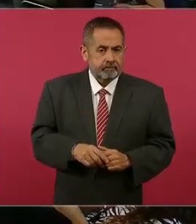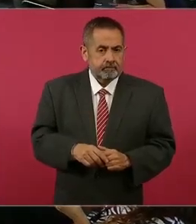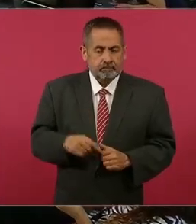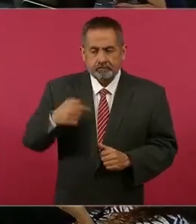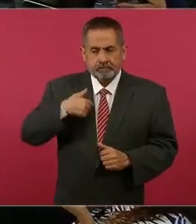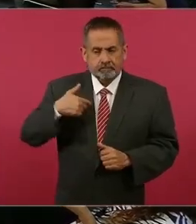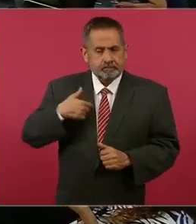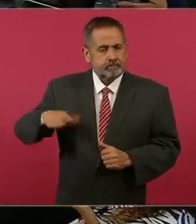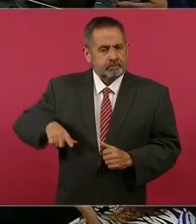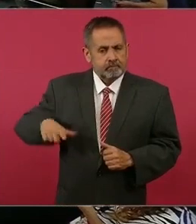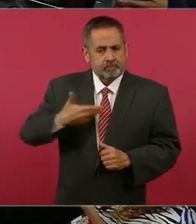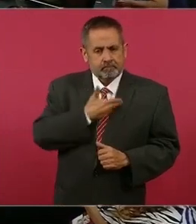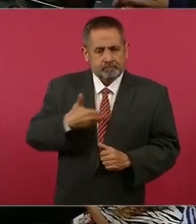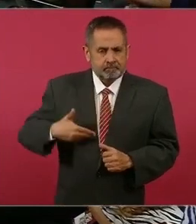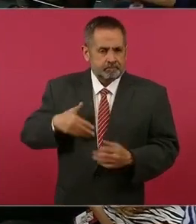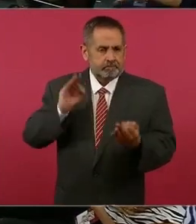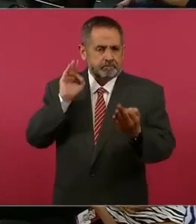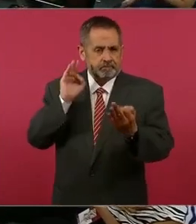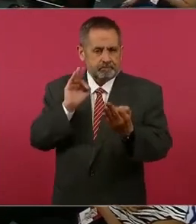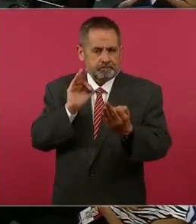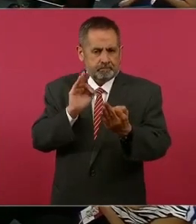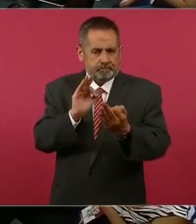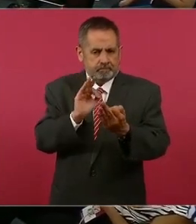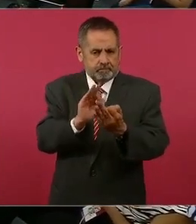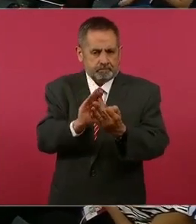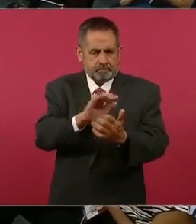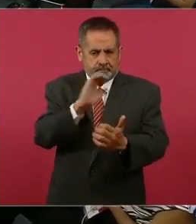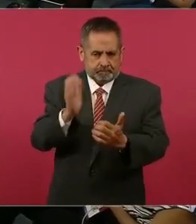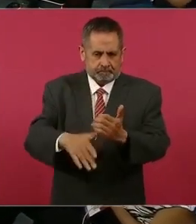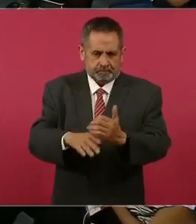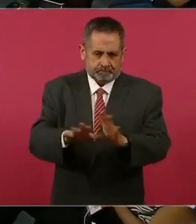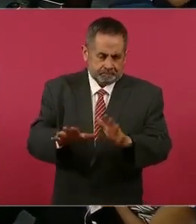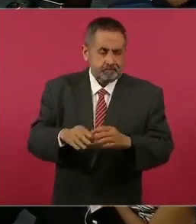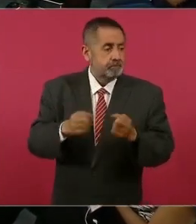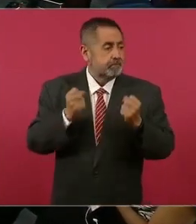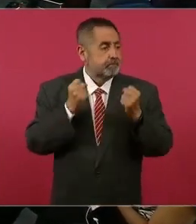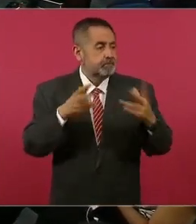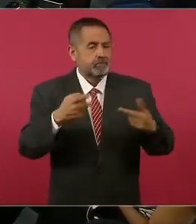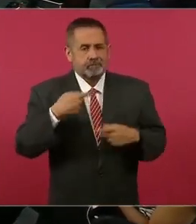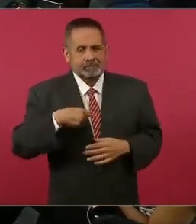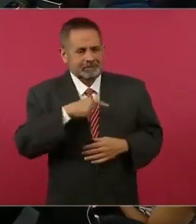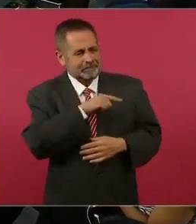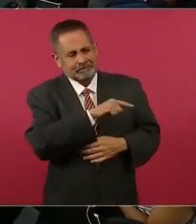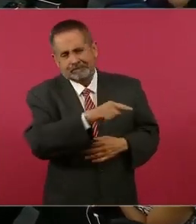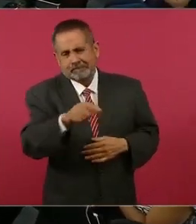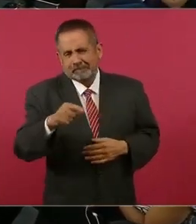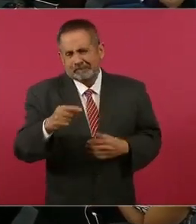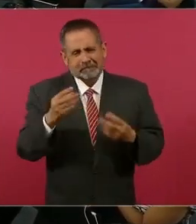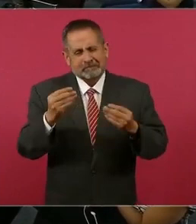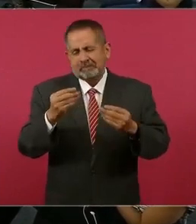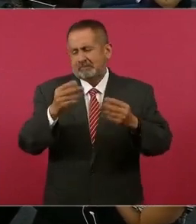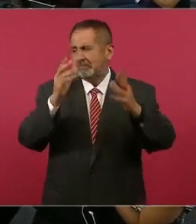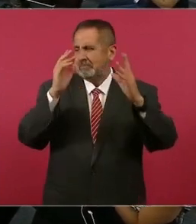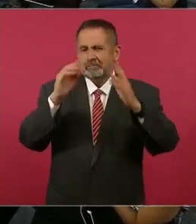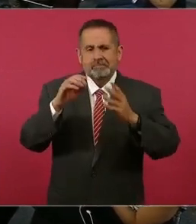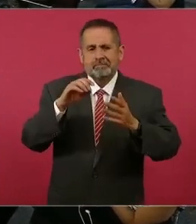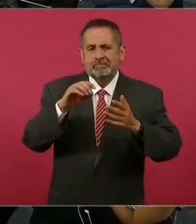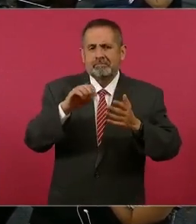acabando el tiempo de nuestro mandato, mucha gente, ¿sí?